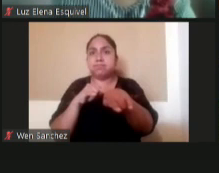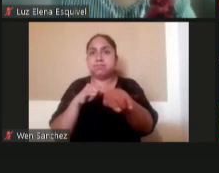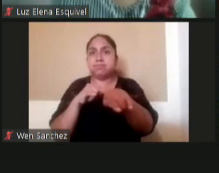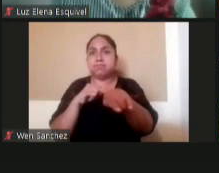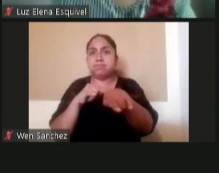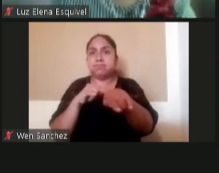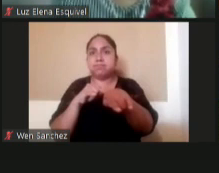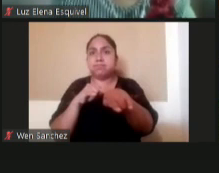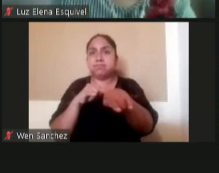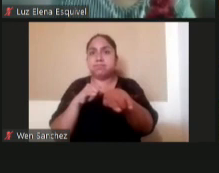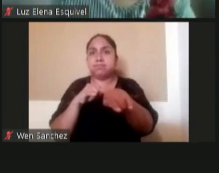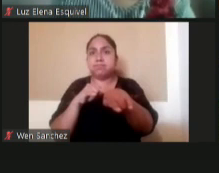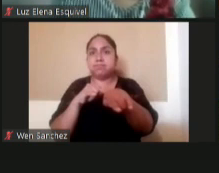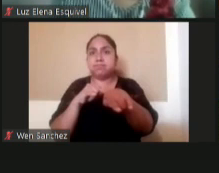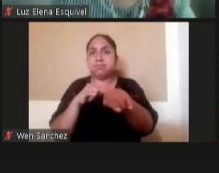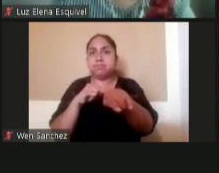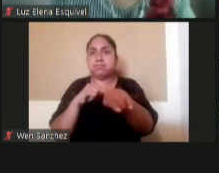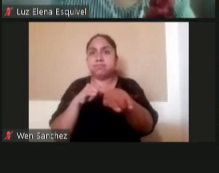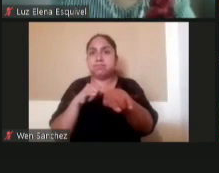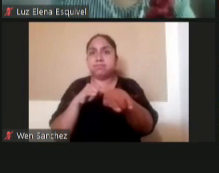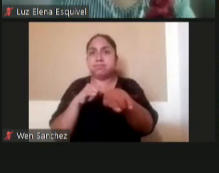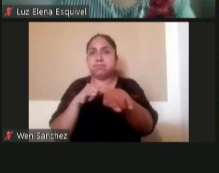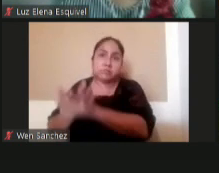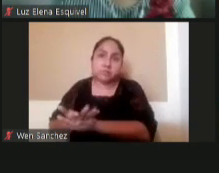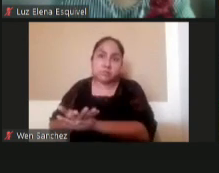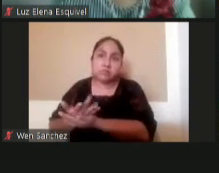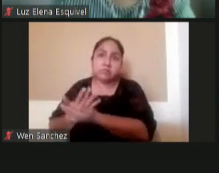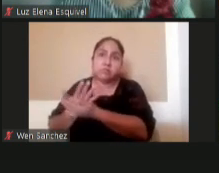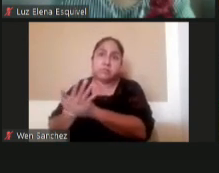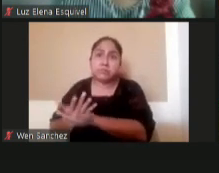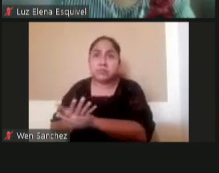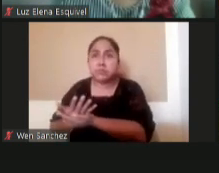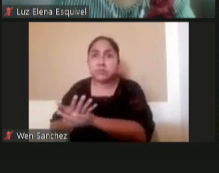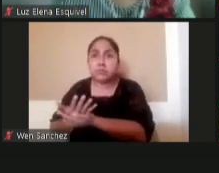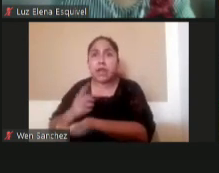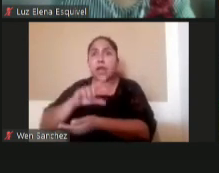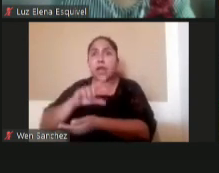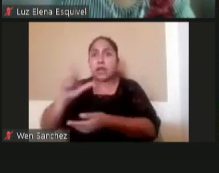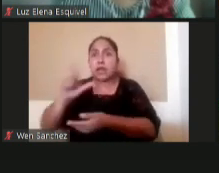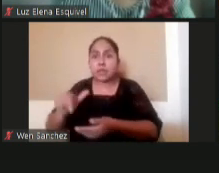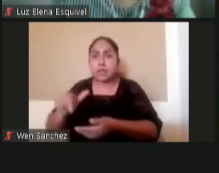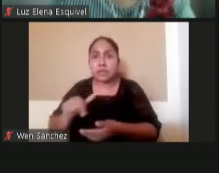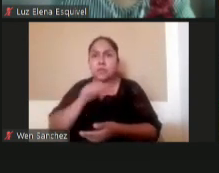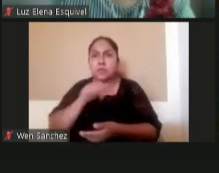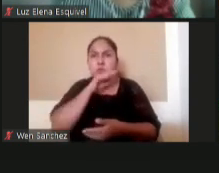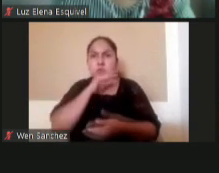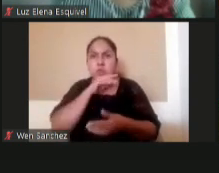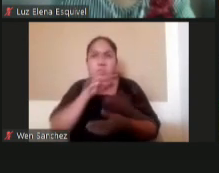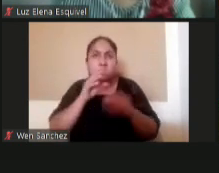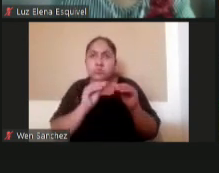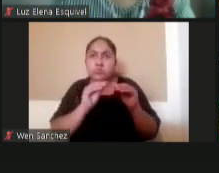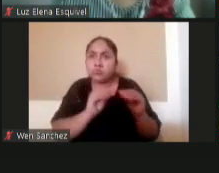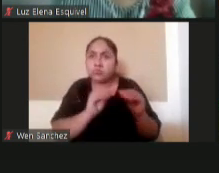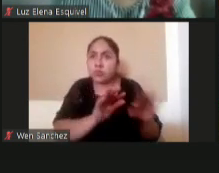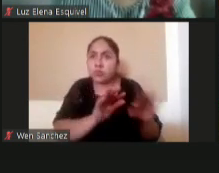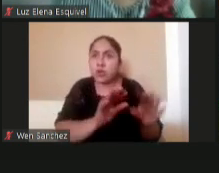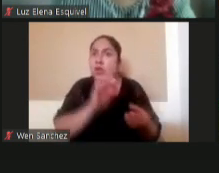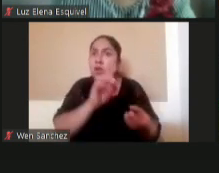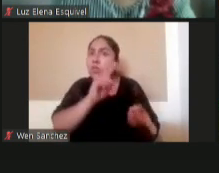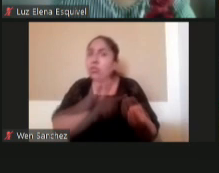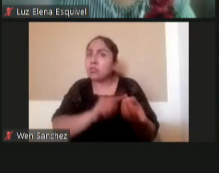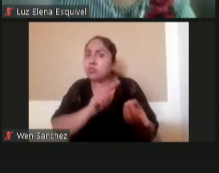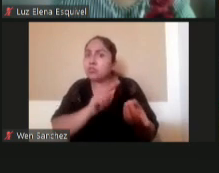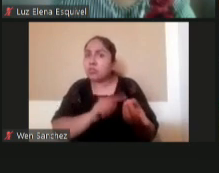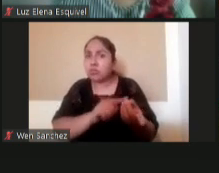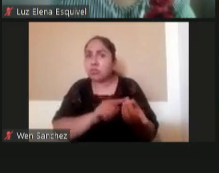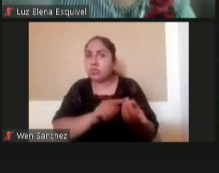que esperar que les indiquen en qué parte van a depositar la basura para ir llenando la celda